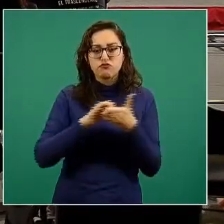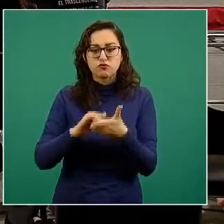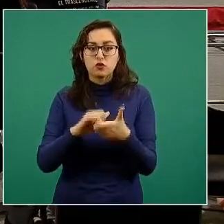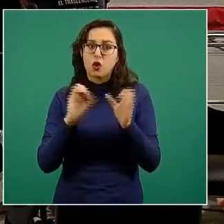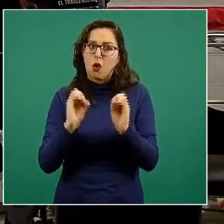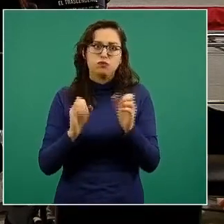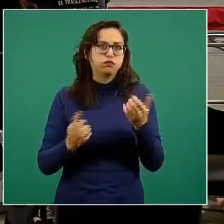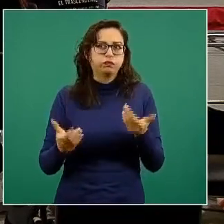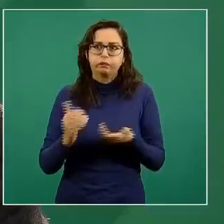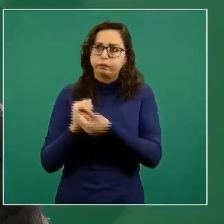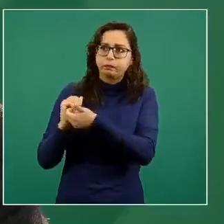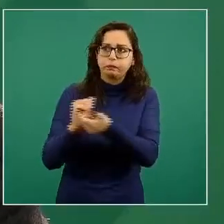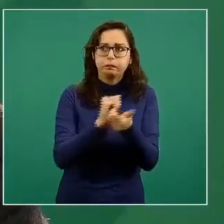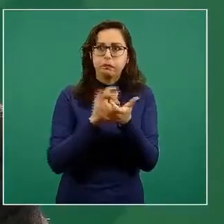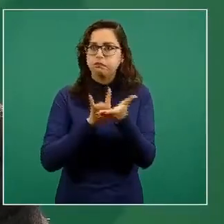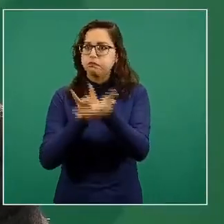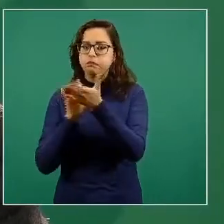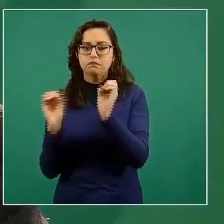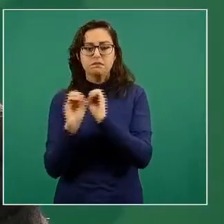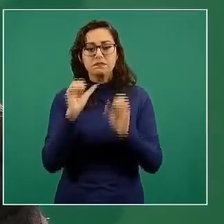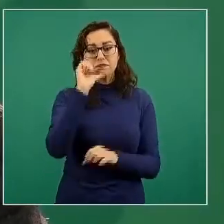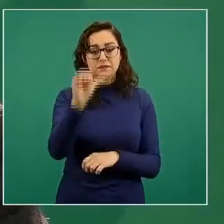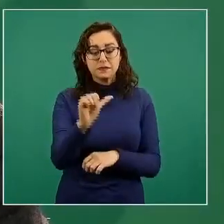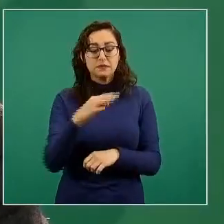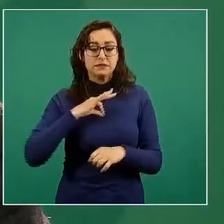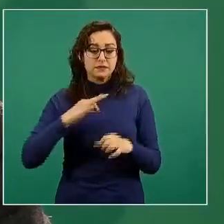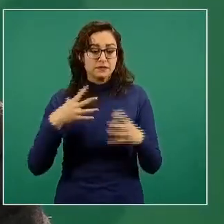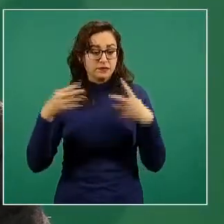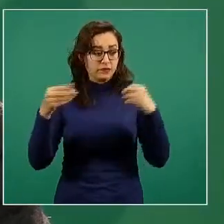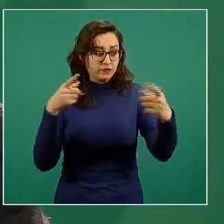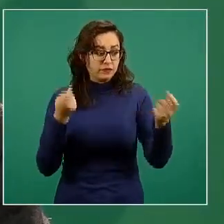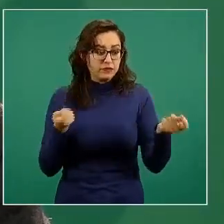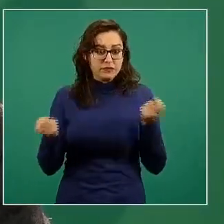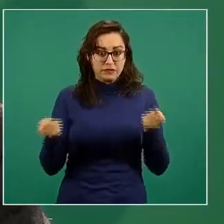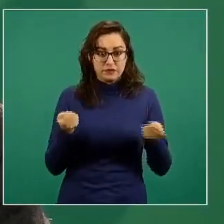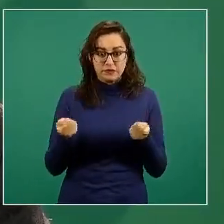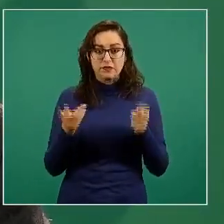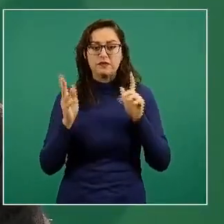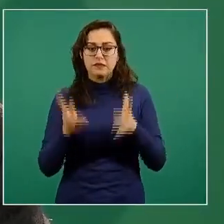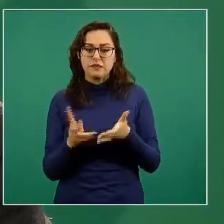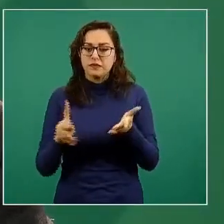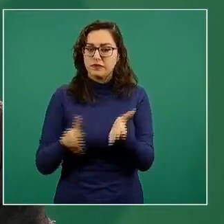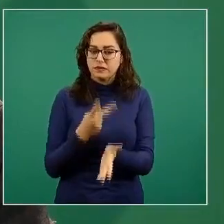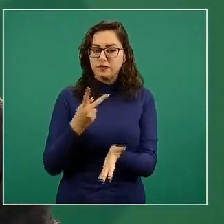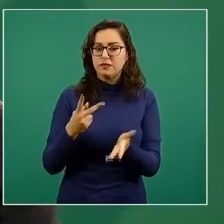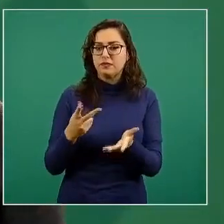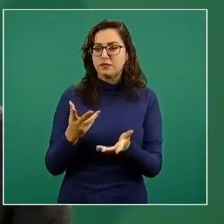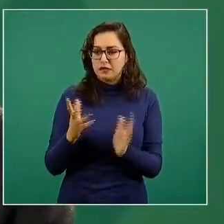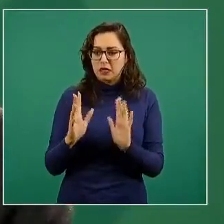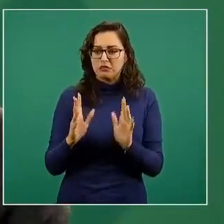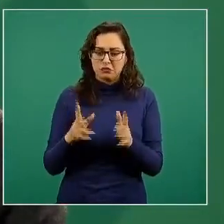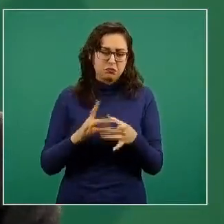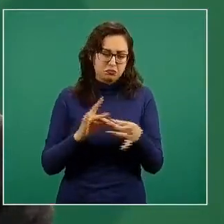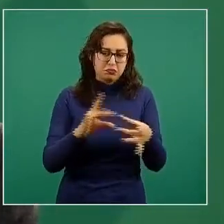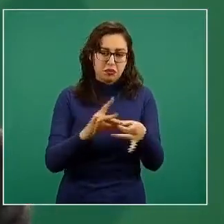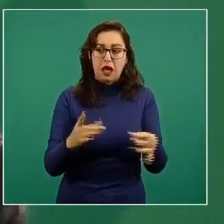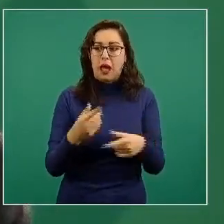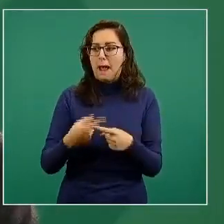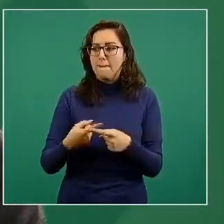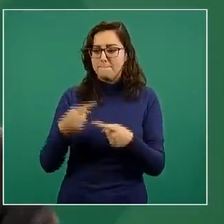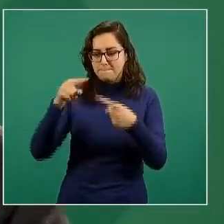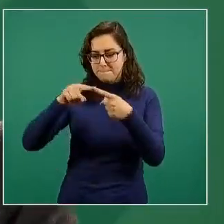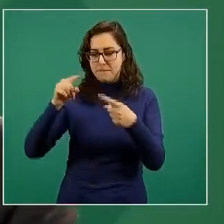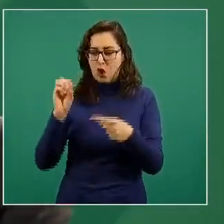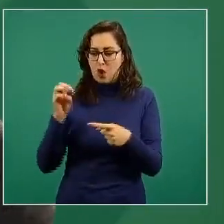de cooperación en el manejo de la epidemia, se ha pronunciado en días recientes sobre dos aspectos que me